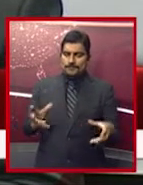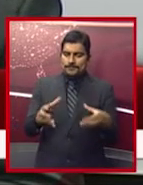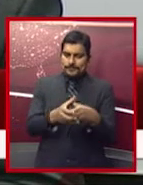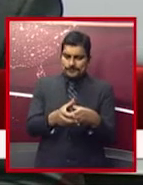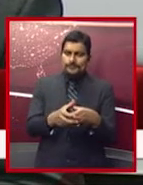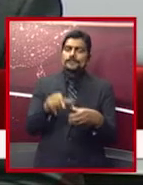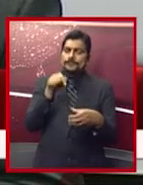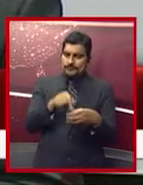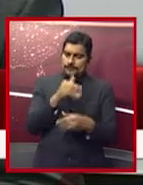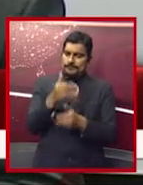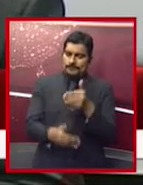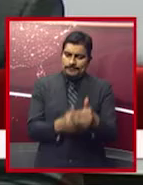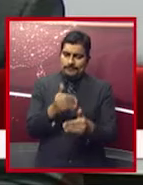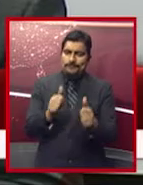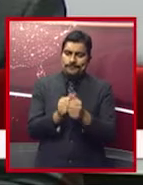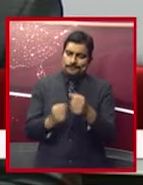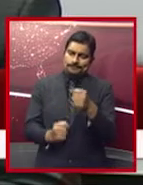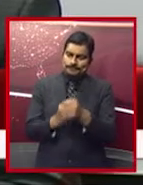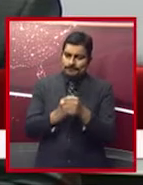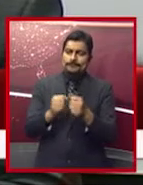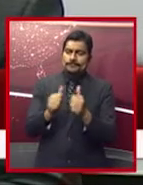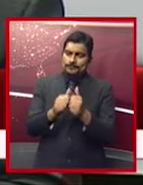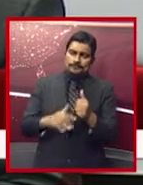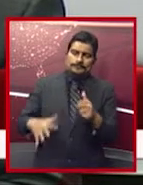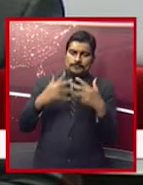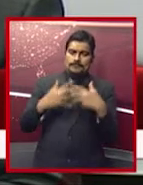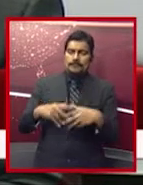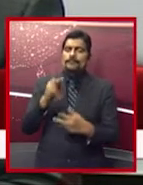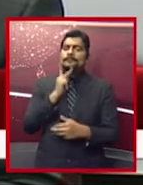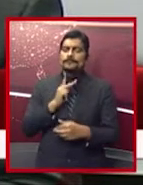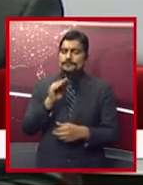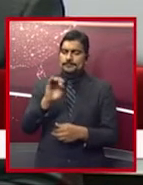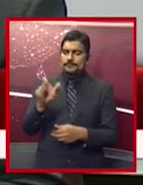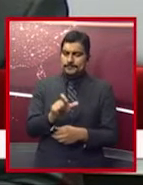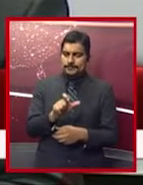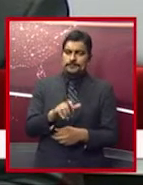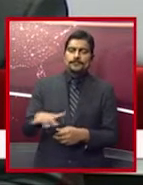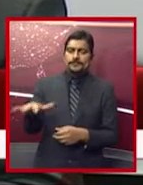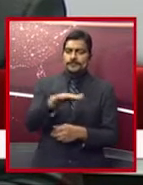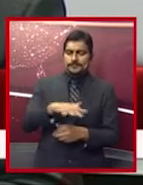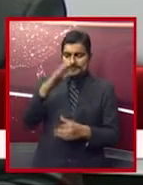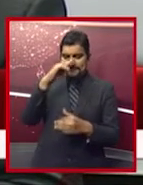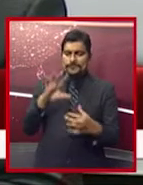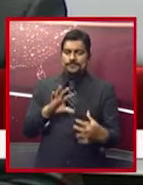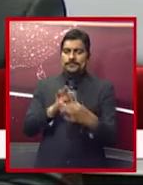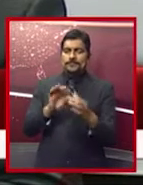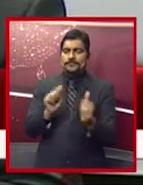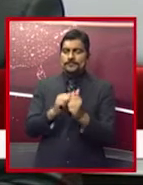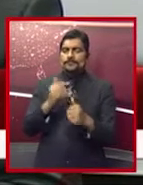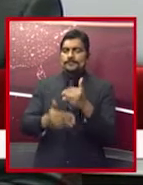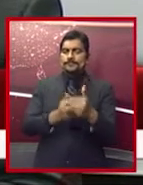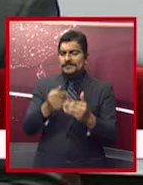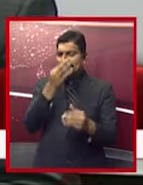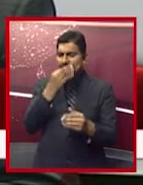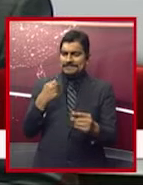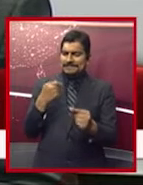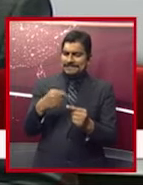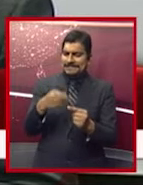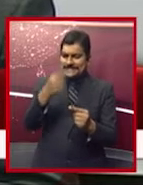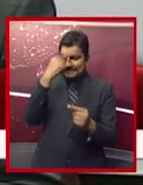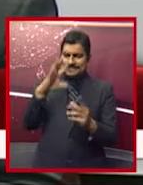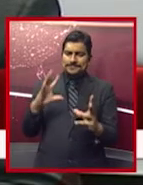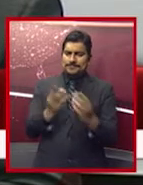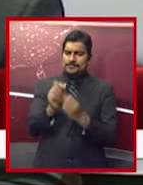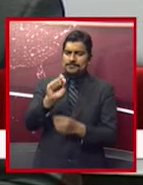que coexista con nuestra gran empresa nacional petrolera, Pemex, está dando ya frutos. Ya contamos